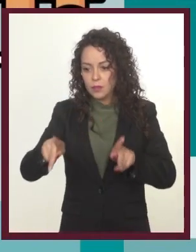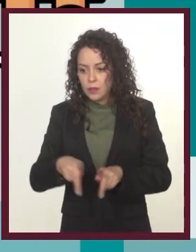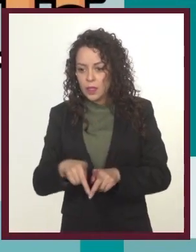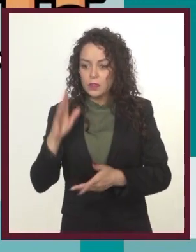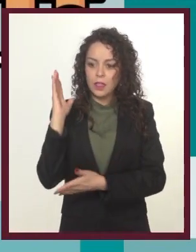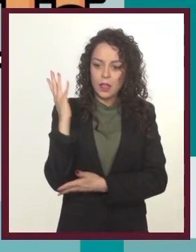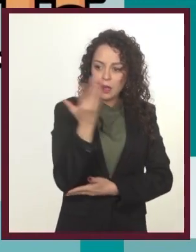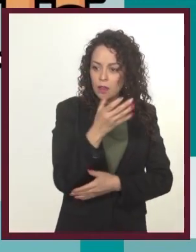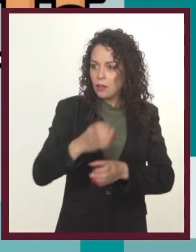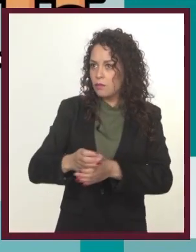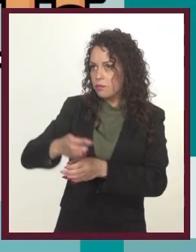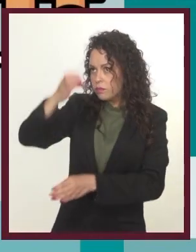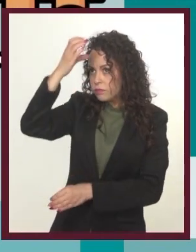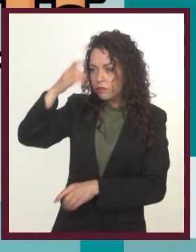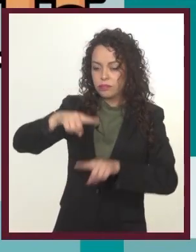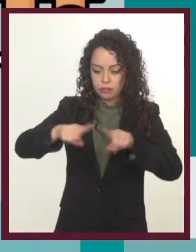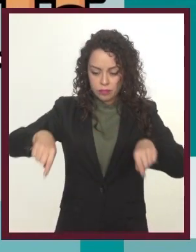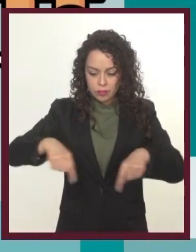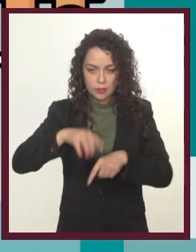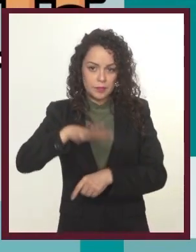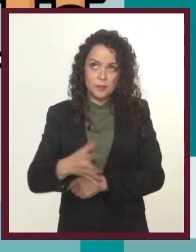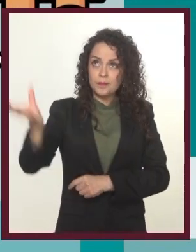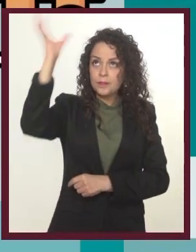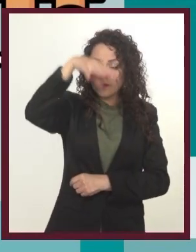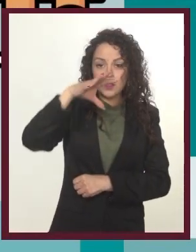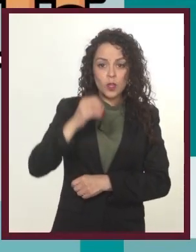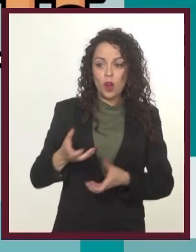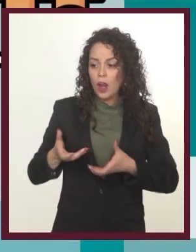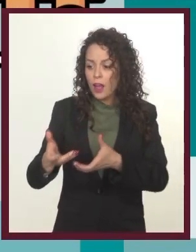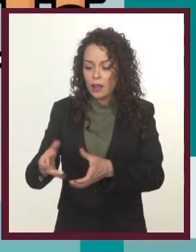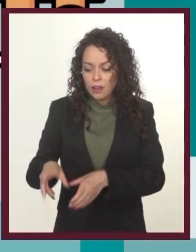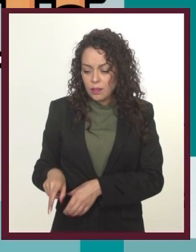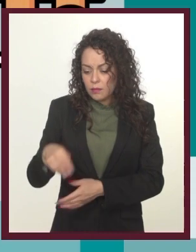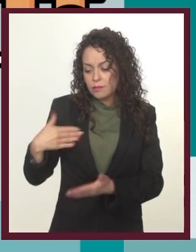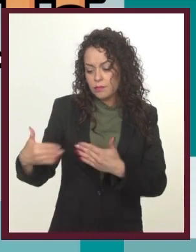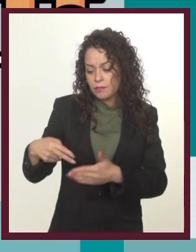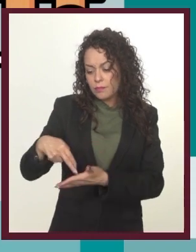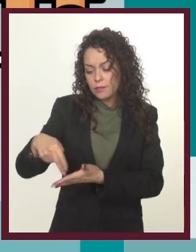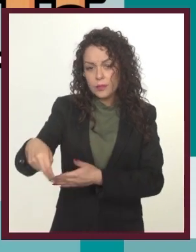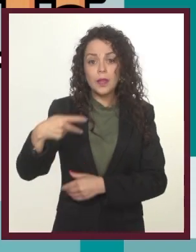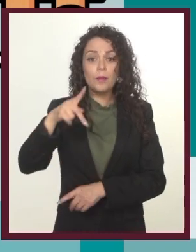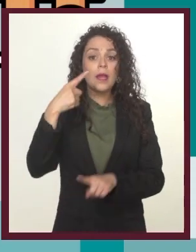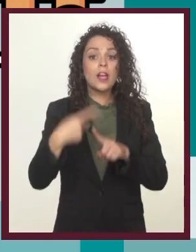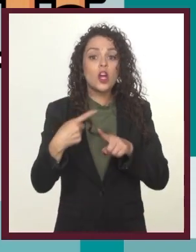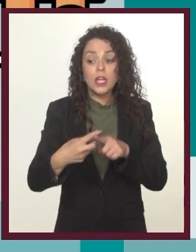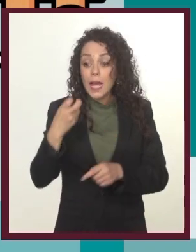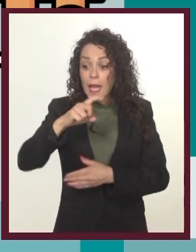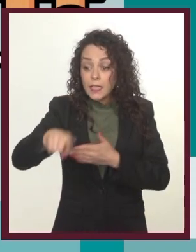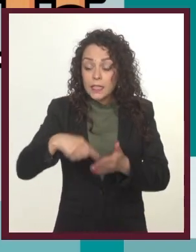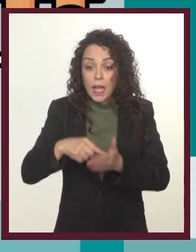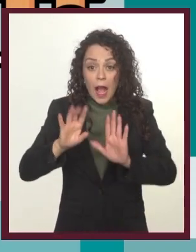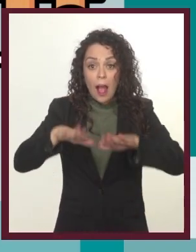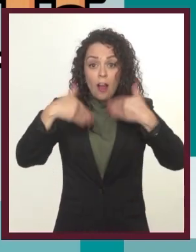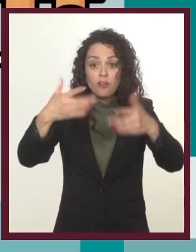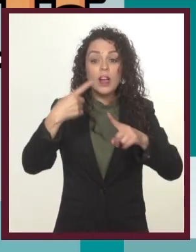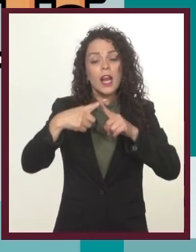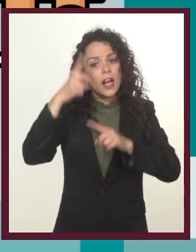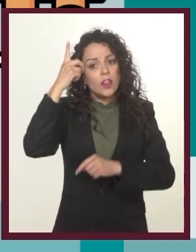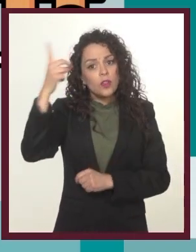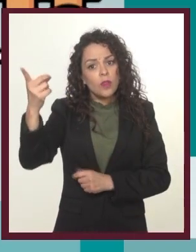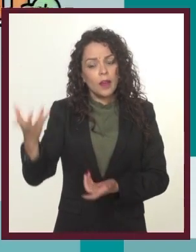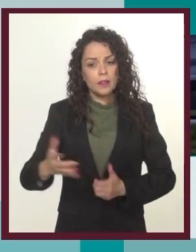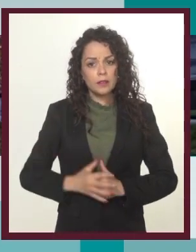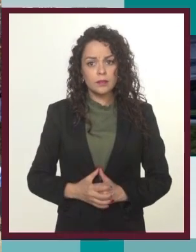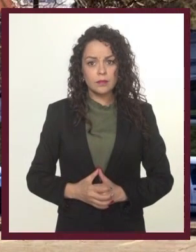plaza, un jardín, un poste, una cancha de básquet o una banqueta. Pero sobre todo, ¿a quién pertenece ese lugar allá afuera